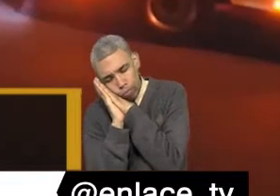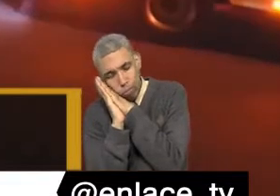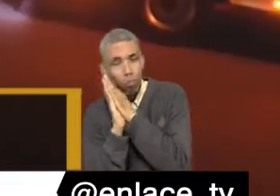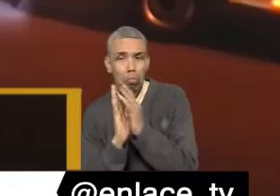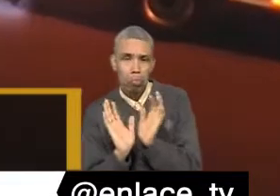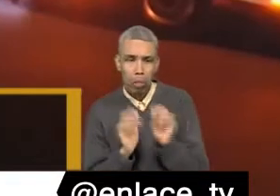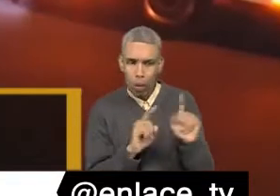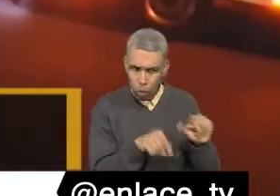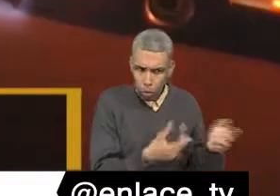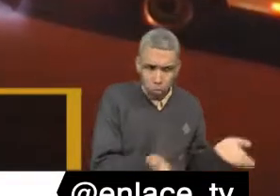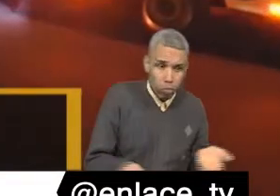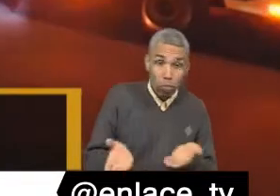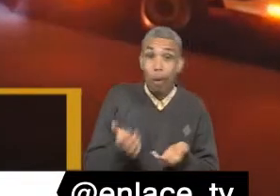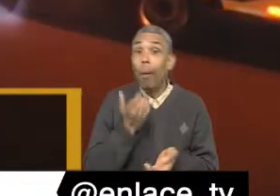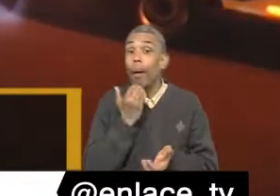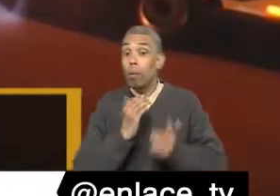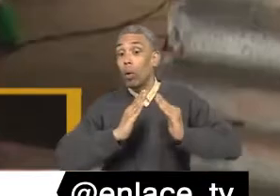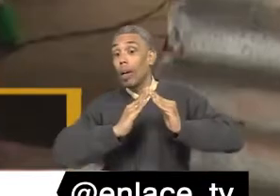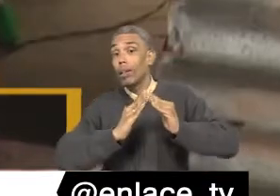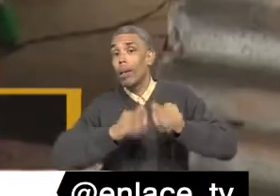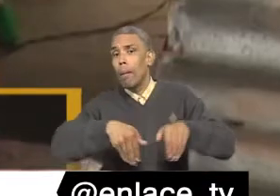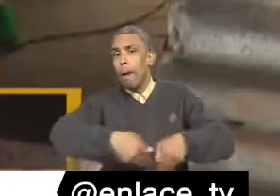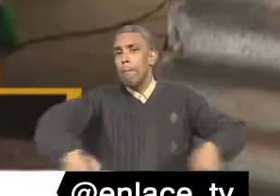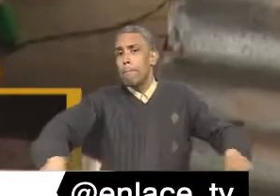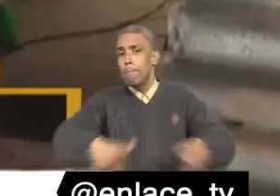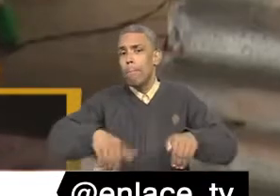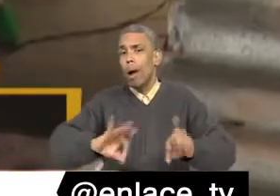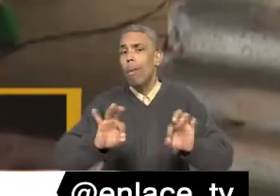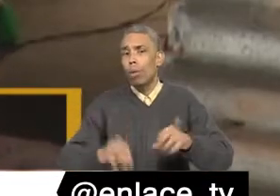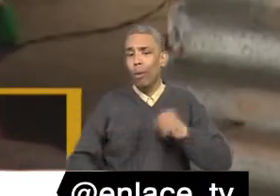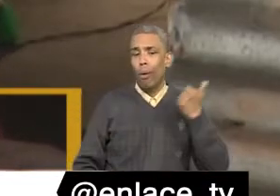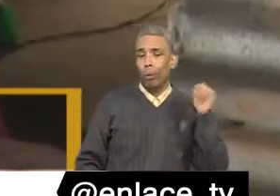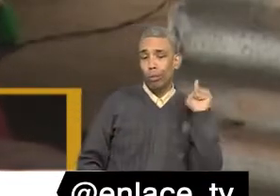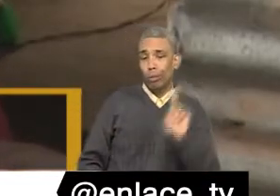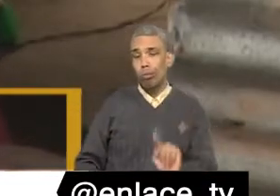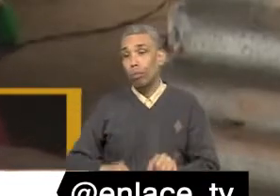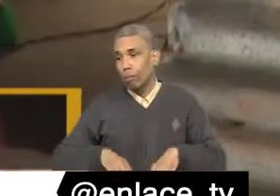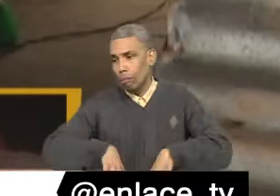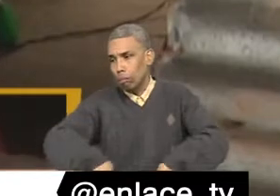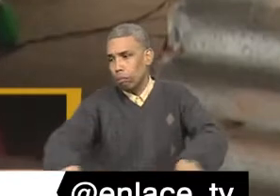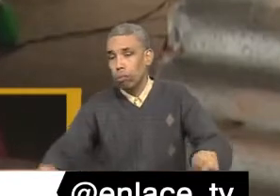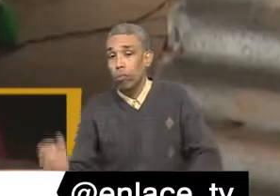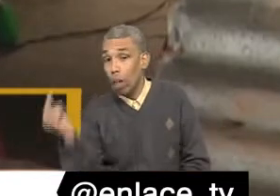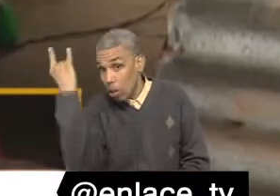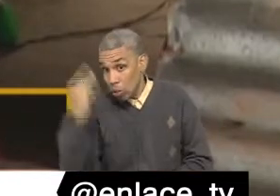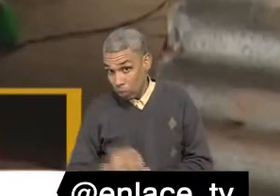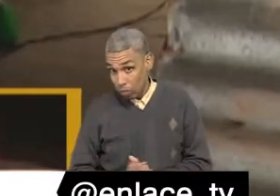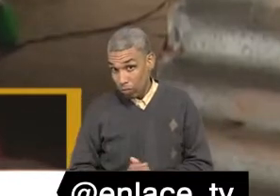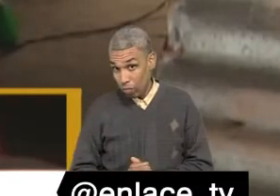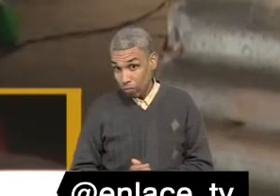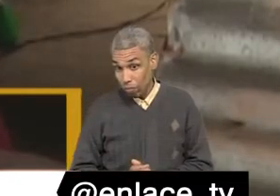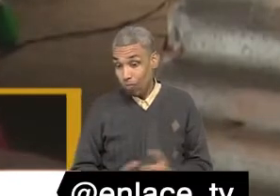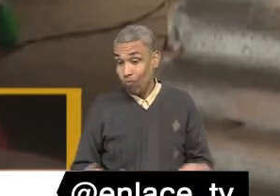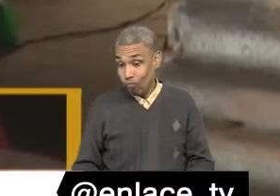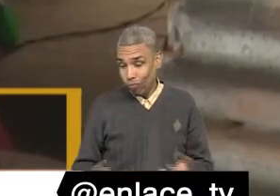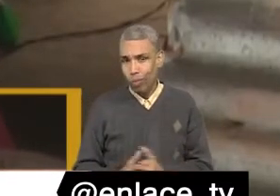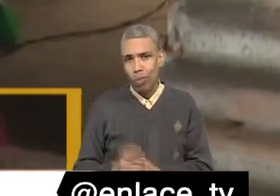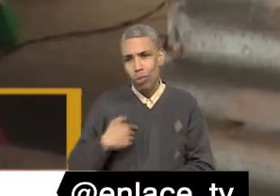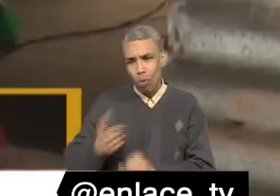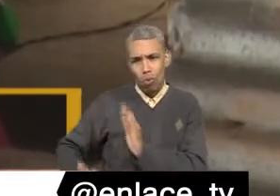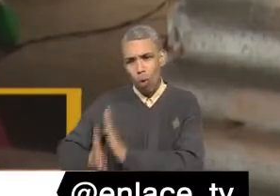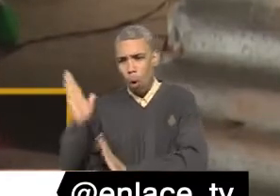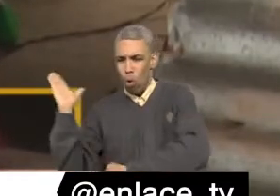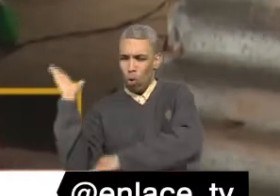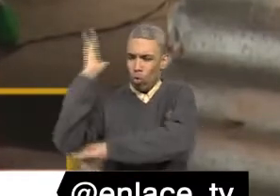puedo dejar sola, porque si la dejo sola pues otra cosa que se me pierda pues a mí me hace falta, porque de toda manera yo me lo paso después trabajando y